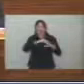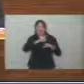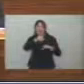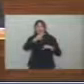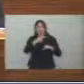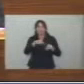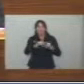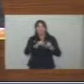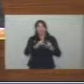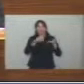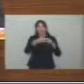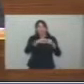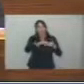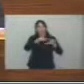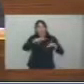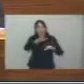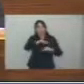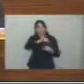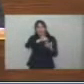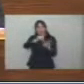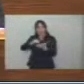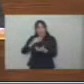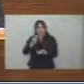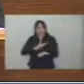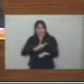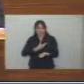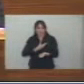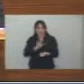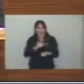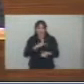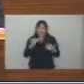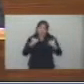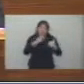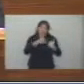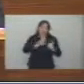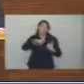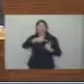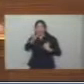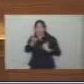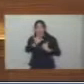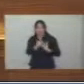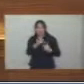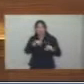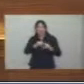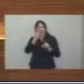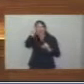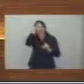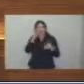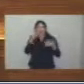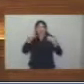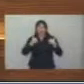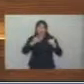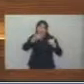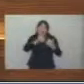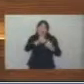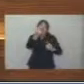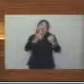locales. Solo para eso. Ya sé que eso no va con ustedes, va con otros. Pero eso es el concepto de responsabilidad que algunos aplican.